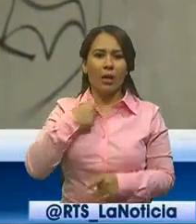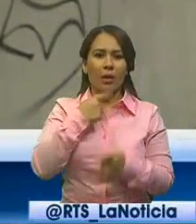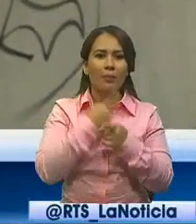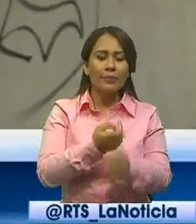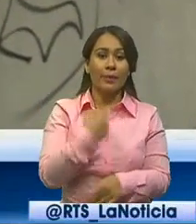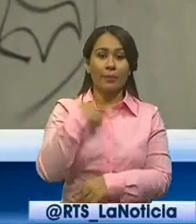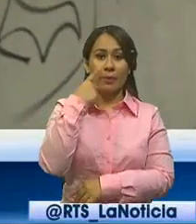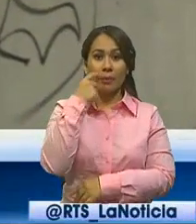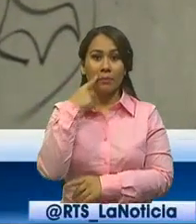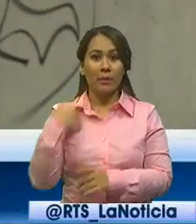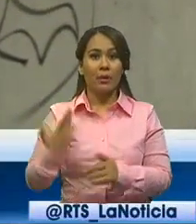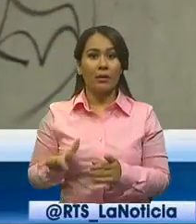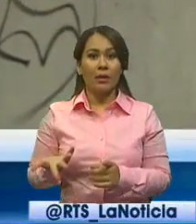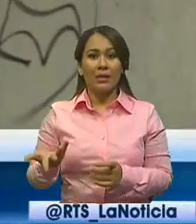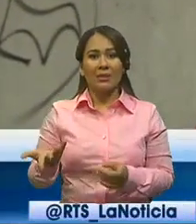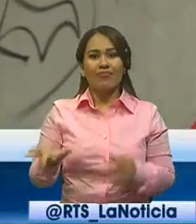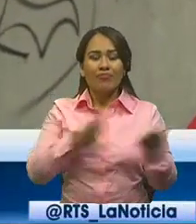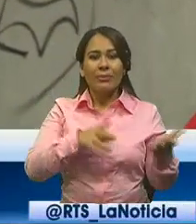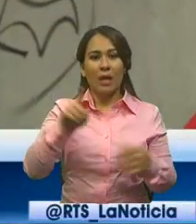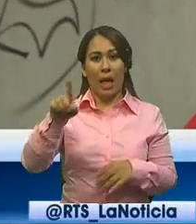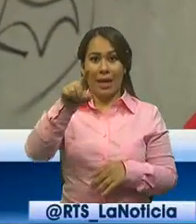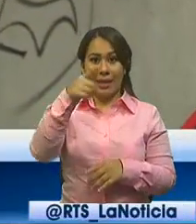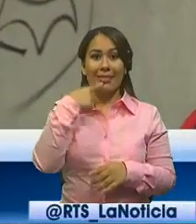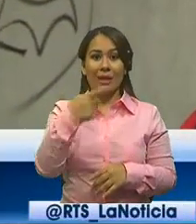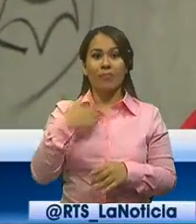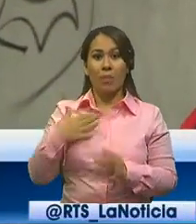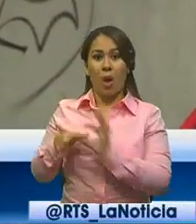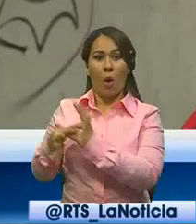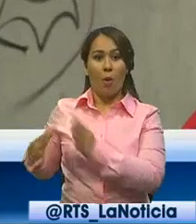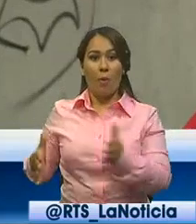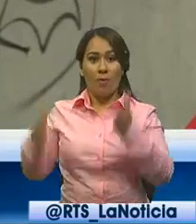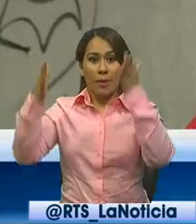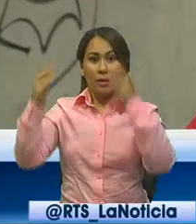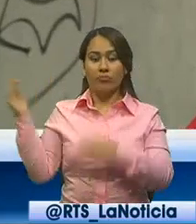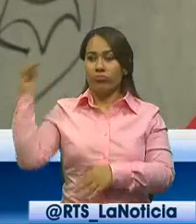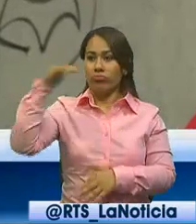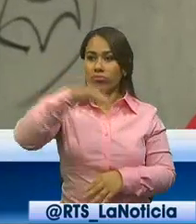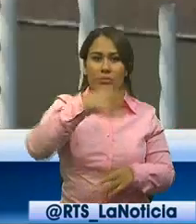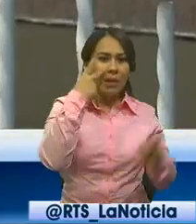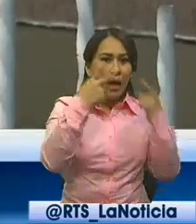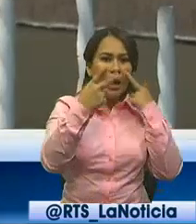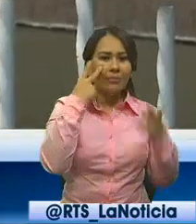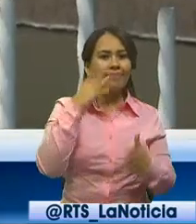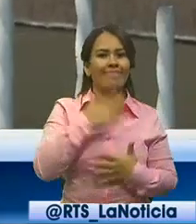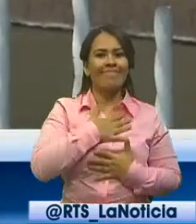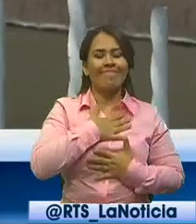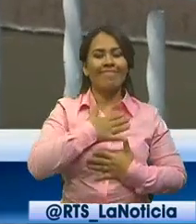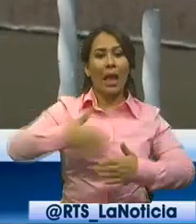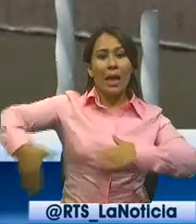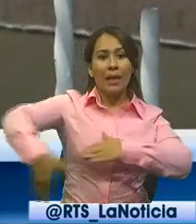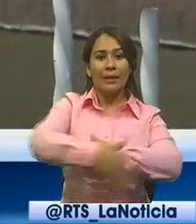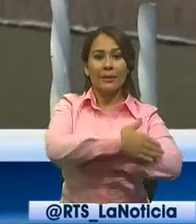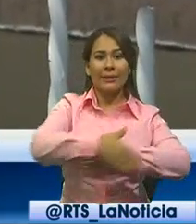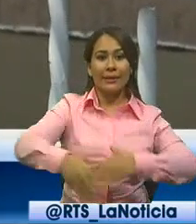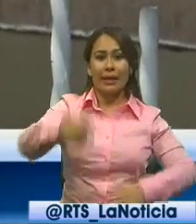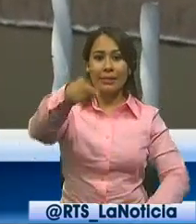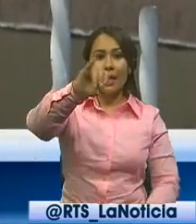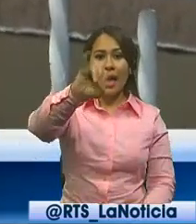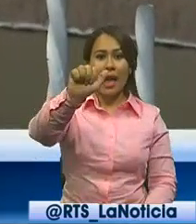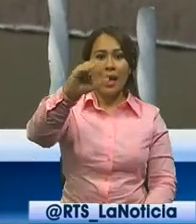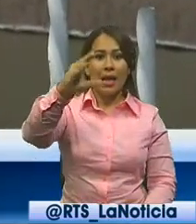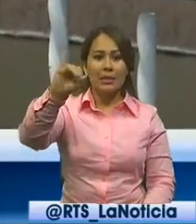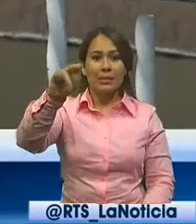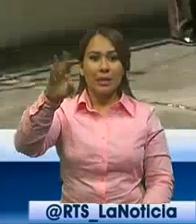verificaron que la inhalación de gas y había un fuerte olor en su interior de la vivienda. El lamentable suceso se registró entre las